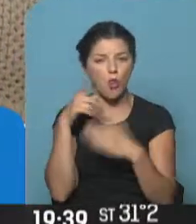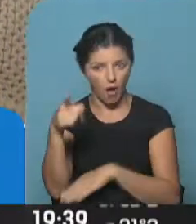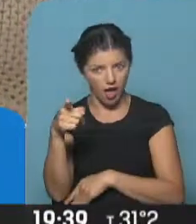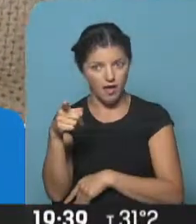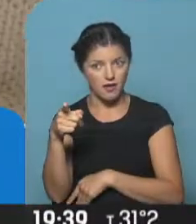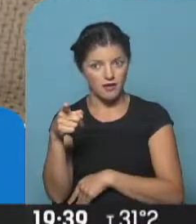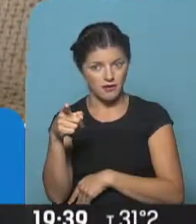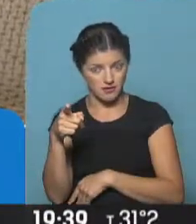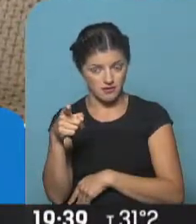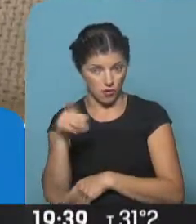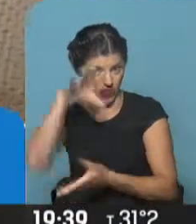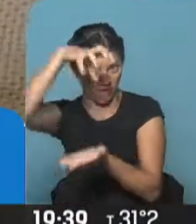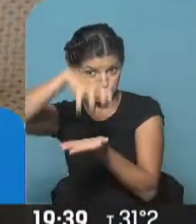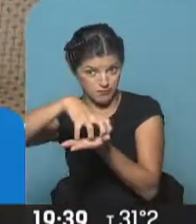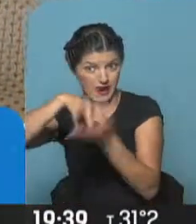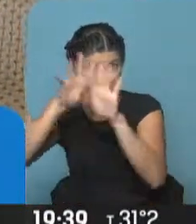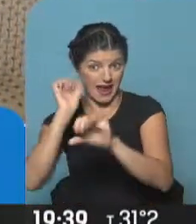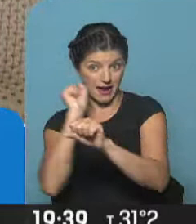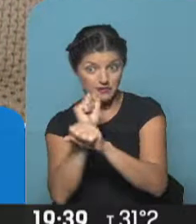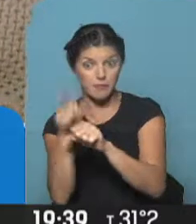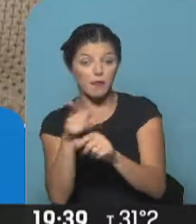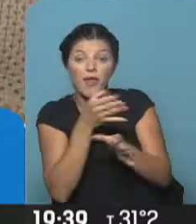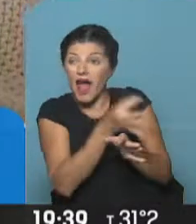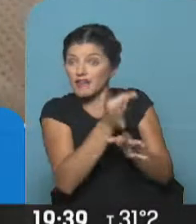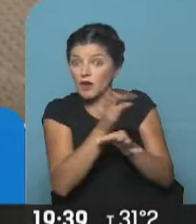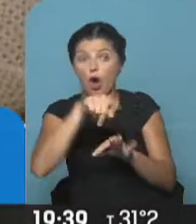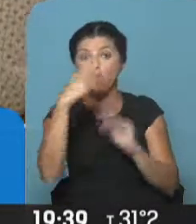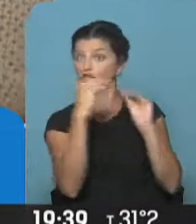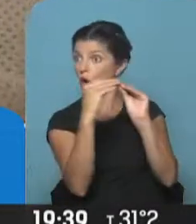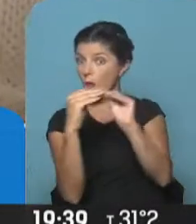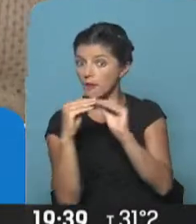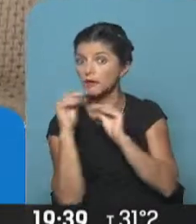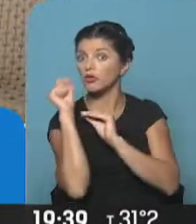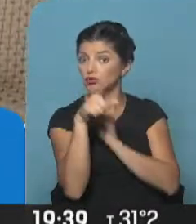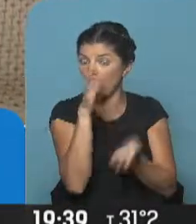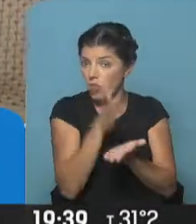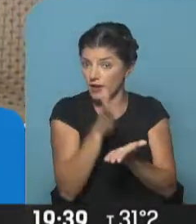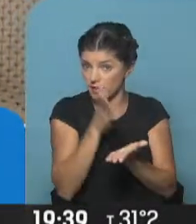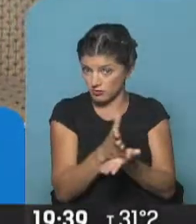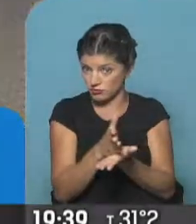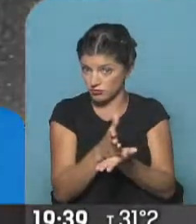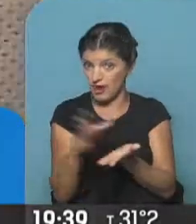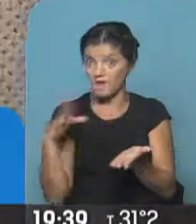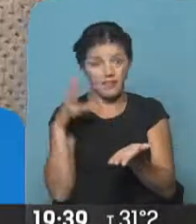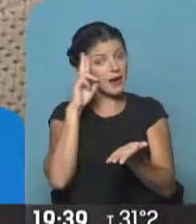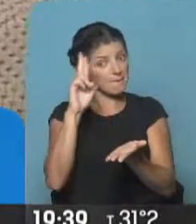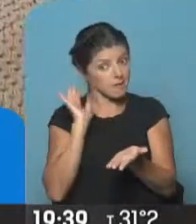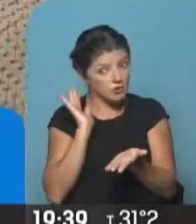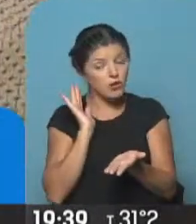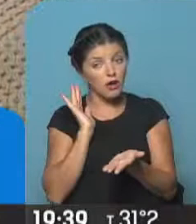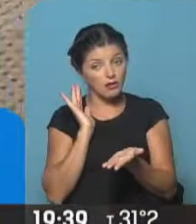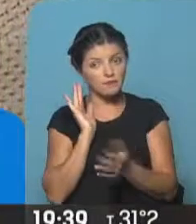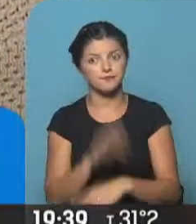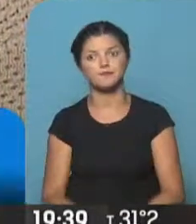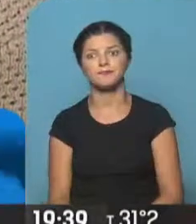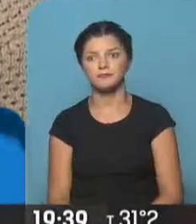para poder enseñarle al resto de los compañeros ciertos derechos que no se les están respetando. Yo veo chicos poner